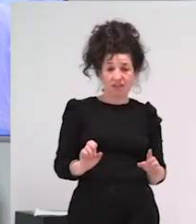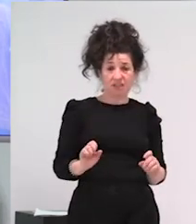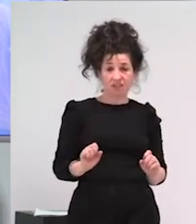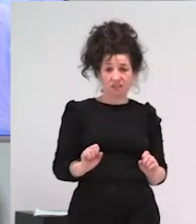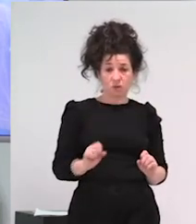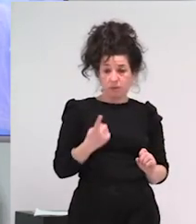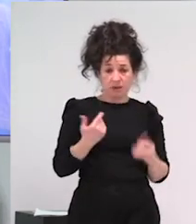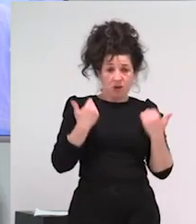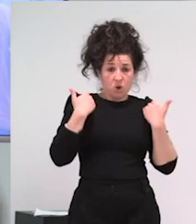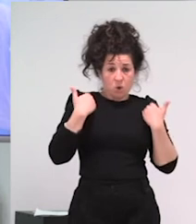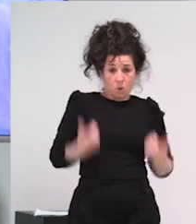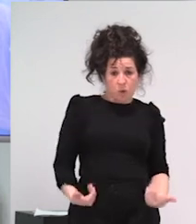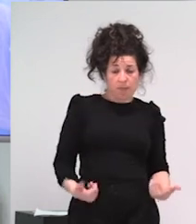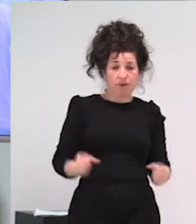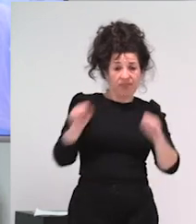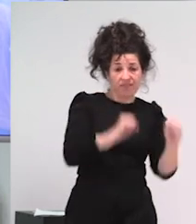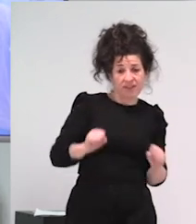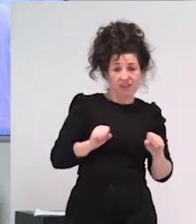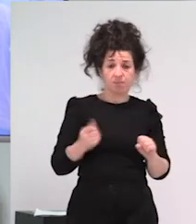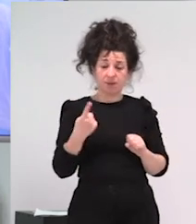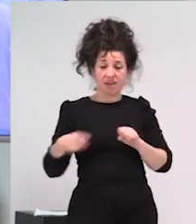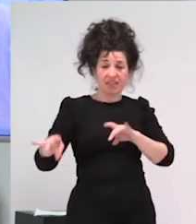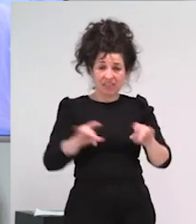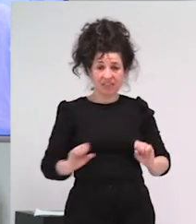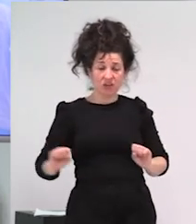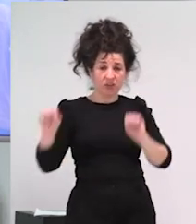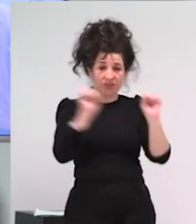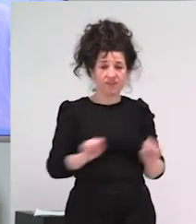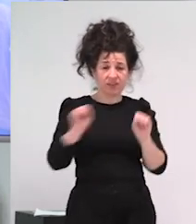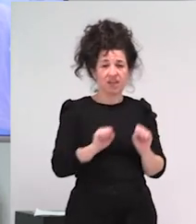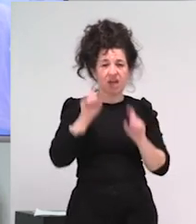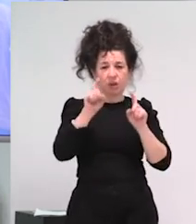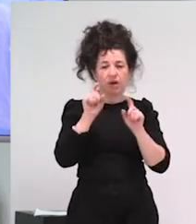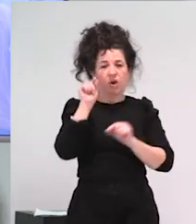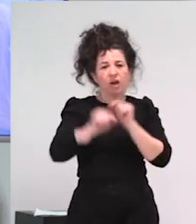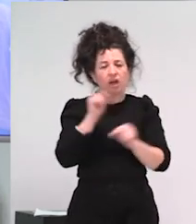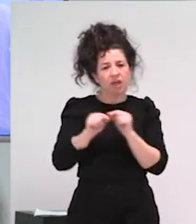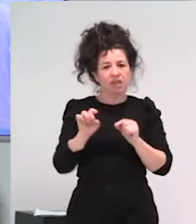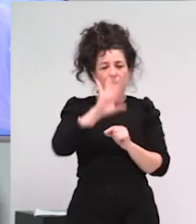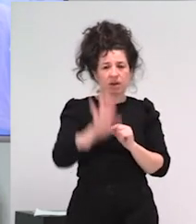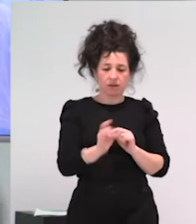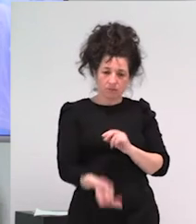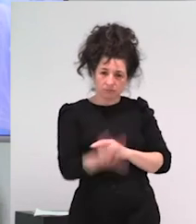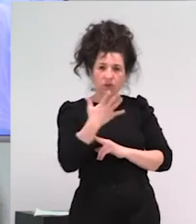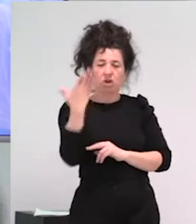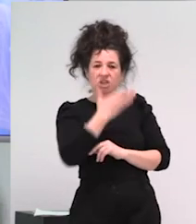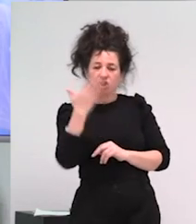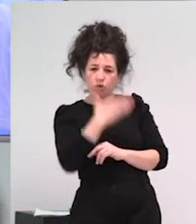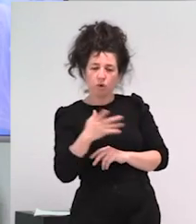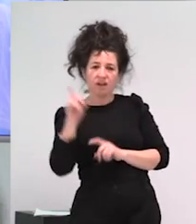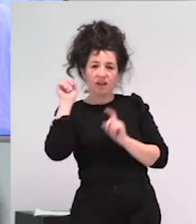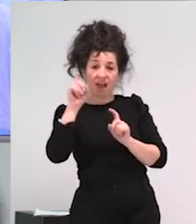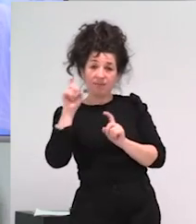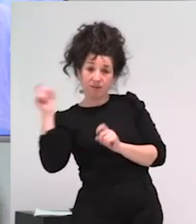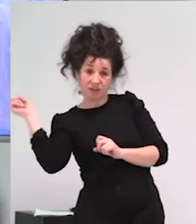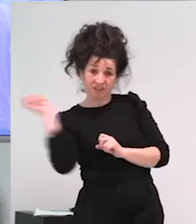a defender y un primer territorio a defender. De la educación crítica porque aparecían escuelas, venían profesores con sus